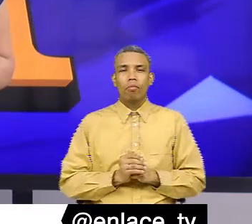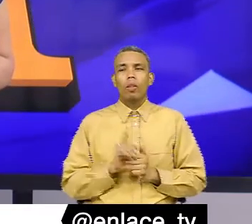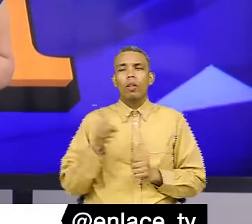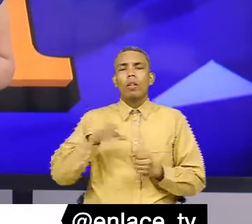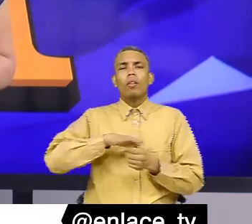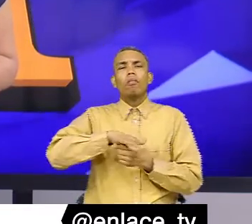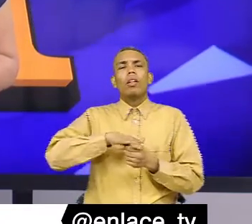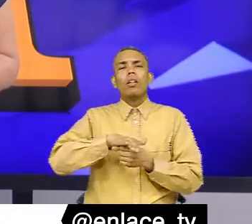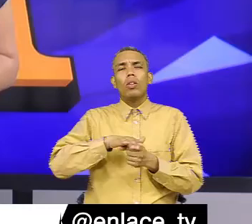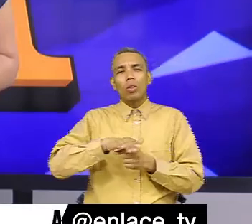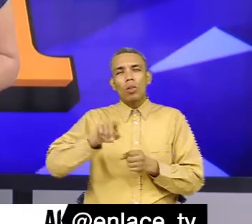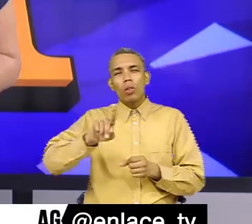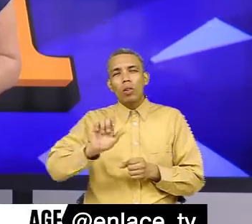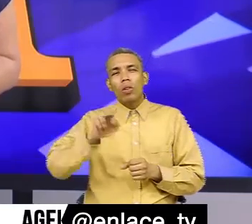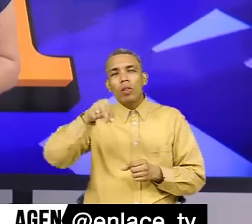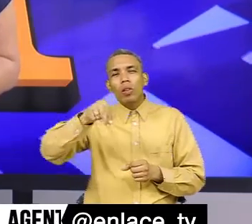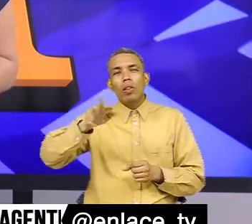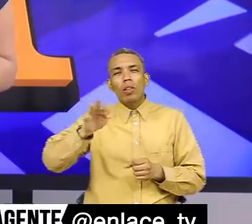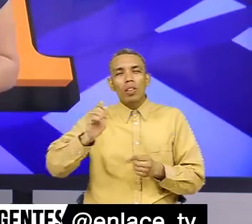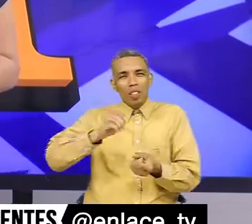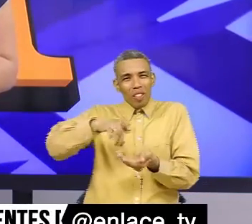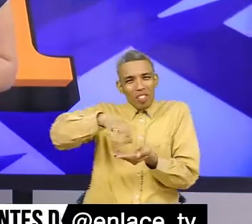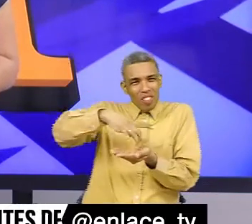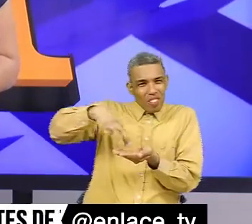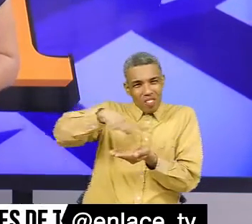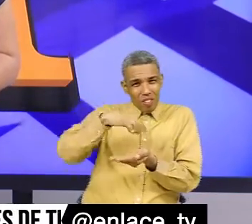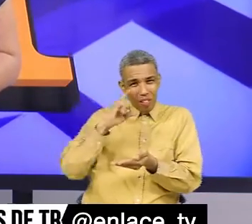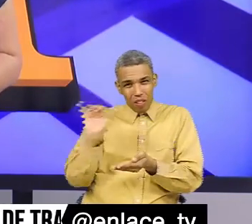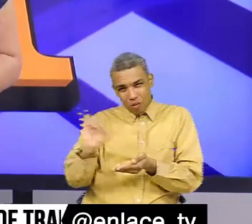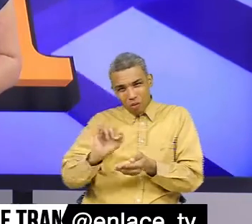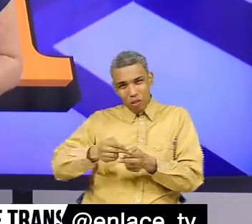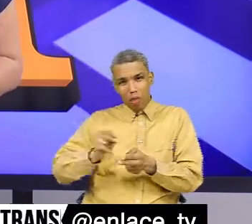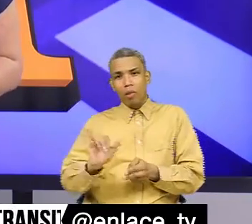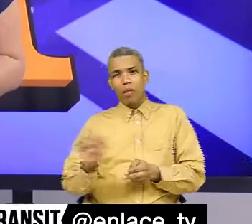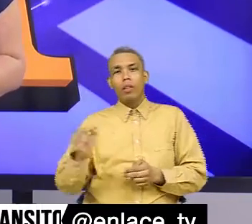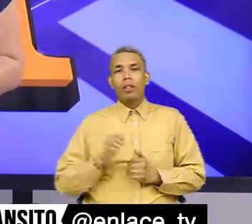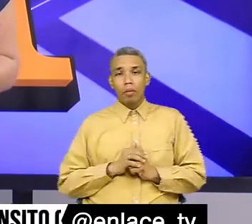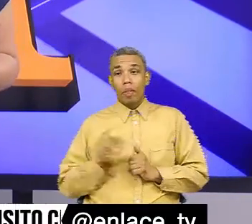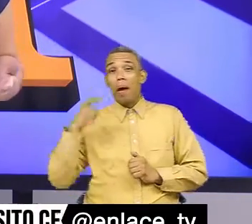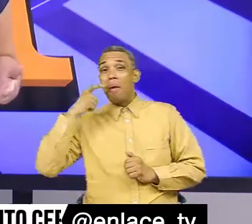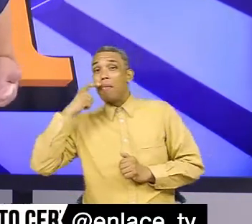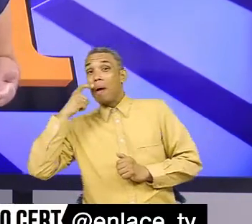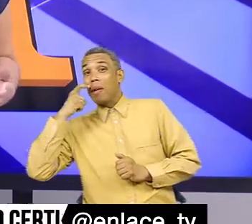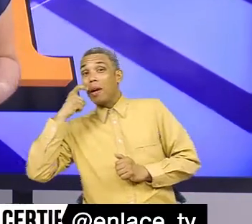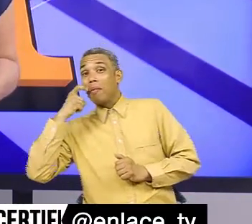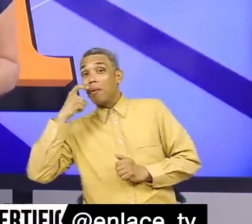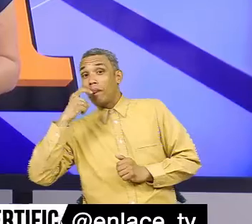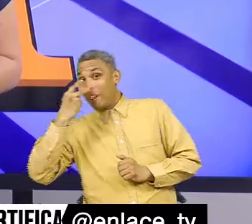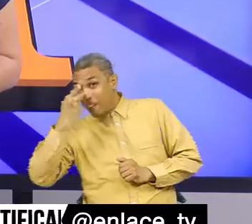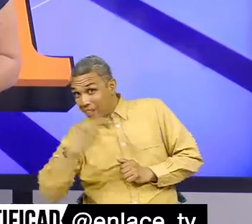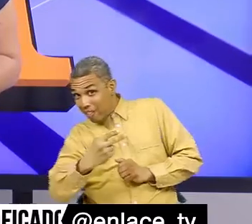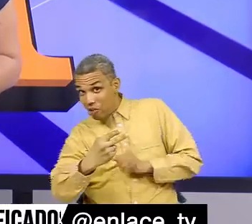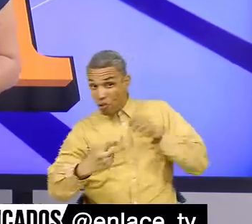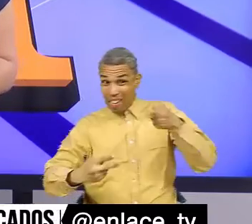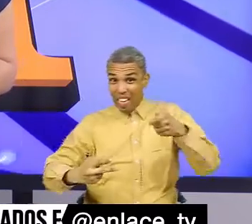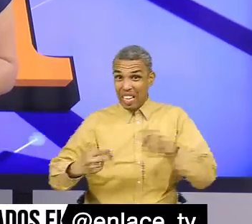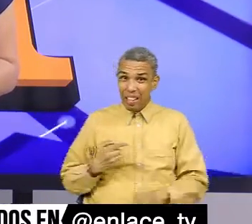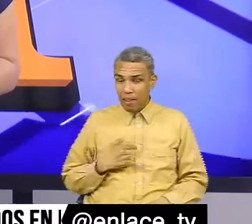Santander agrede a su padrastro con arma cortopunzante. En ese momento investigan qué sucedió en